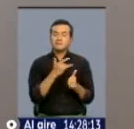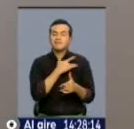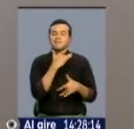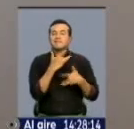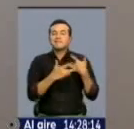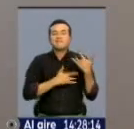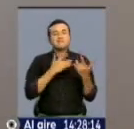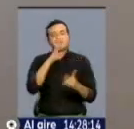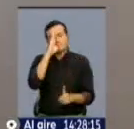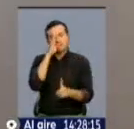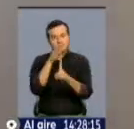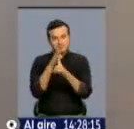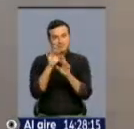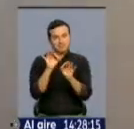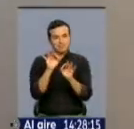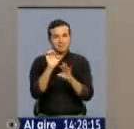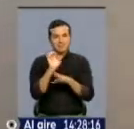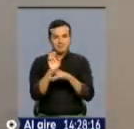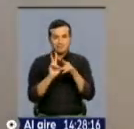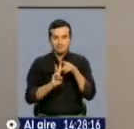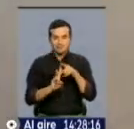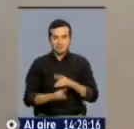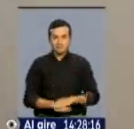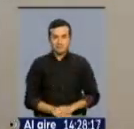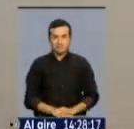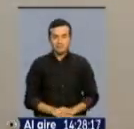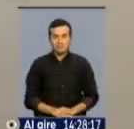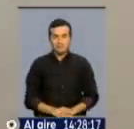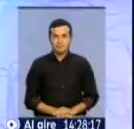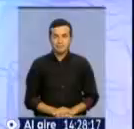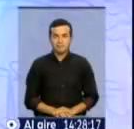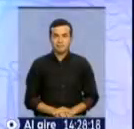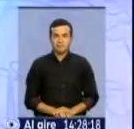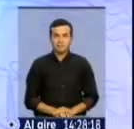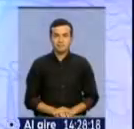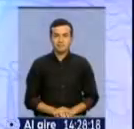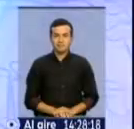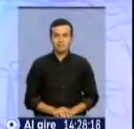sentido a la vida. Wilmer García, Ecuador TV.